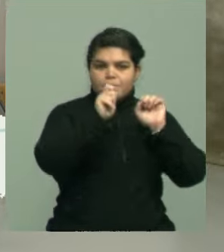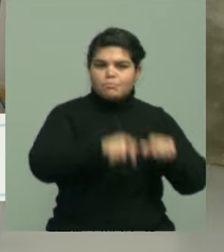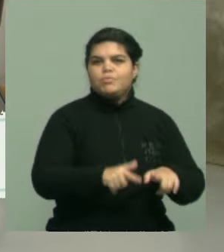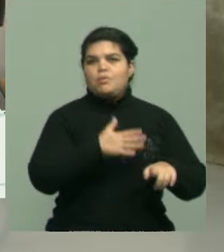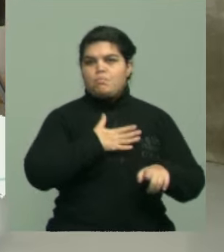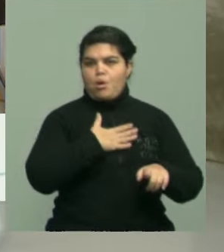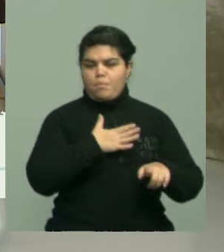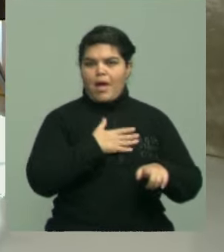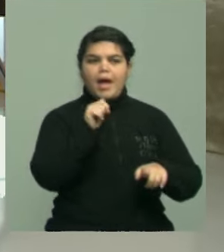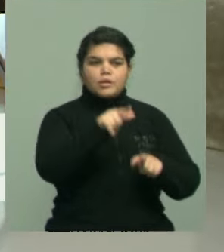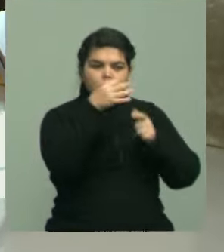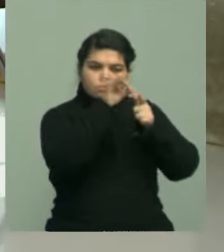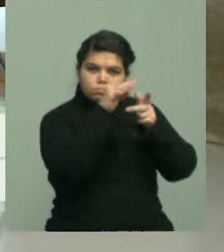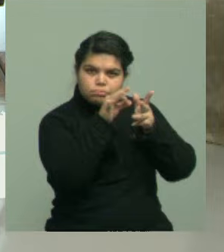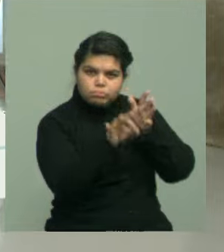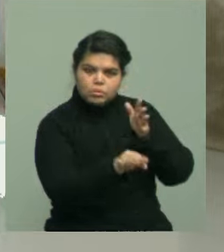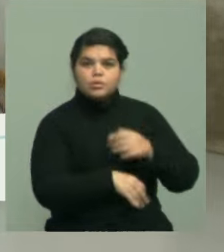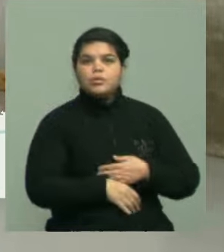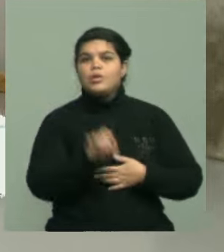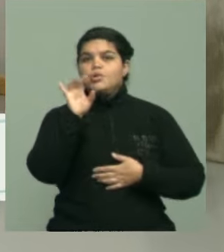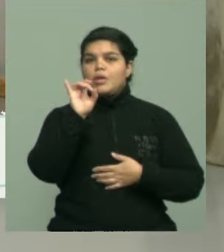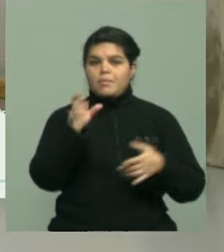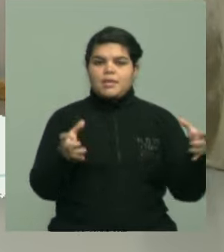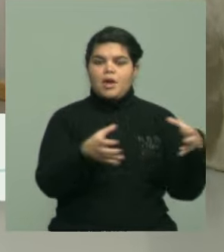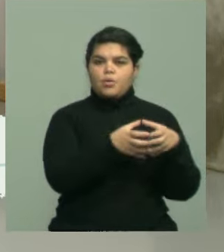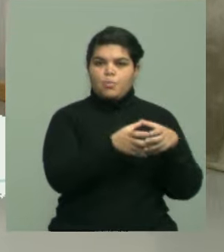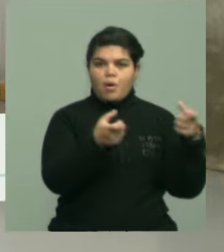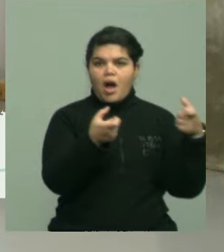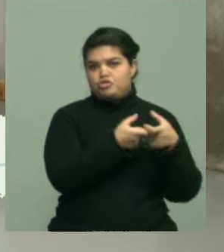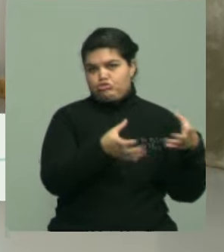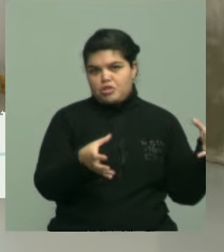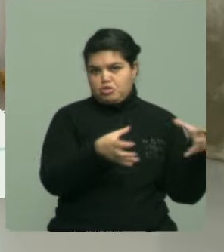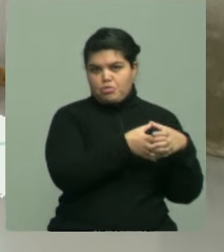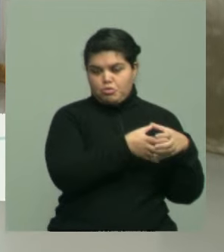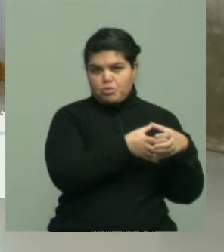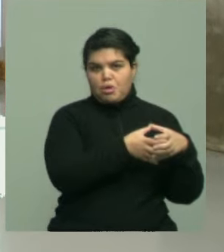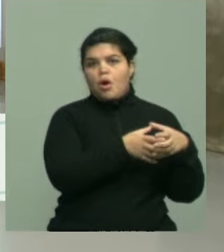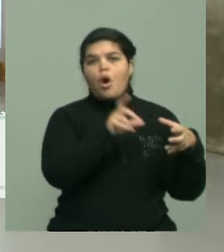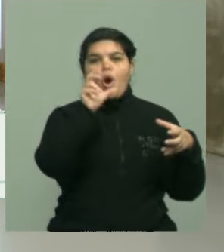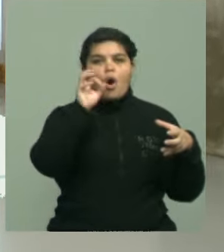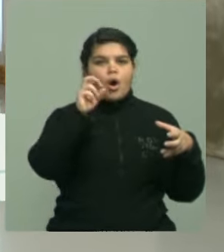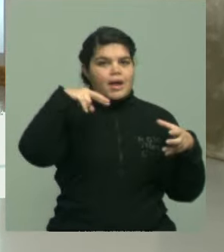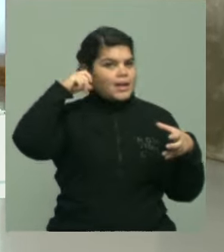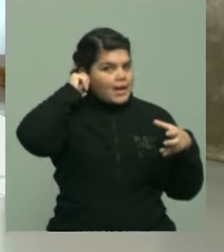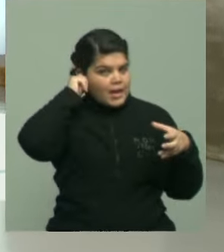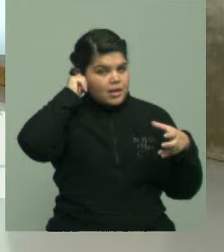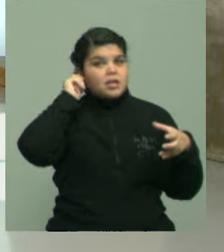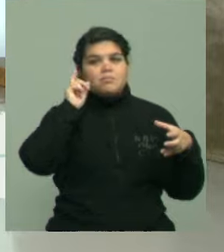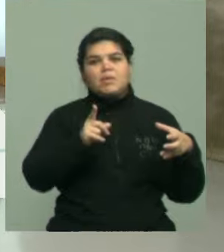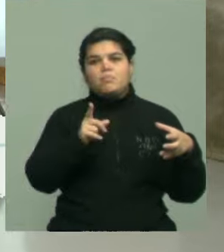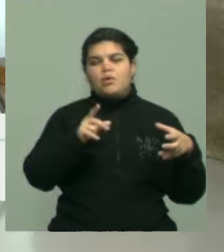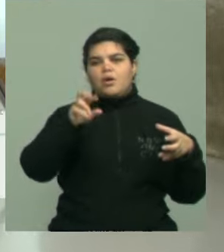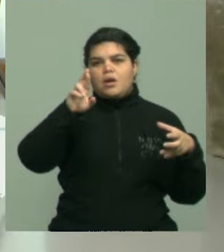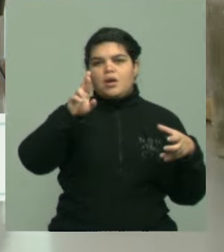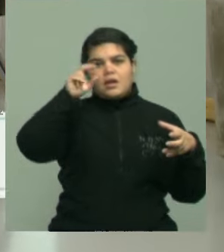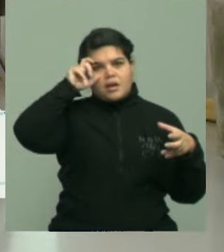de cultivadores son asociaciones civiles, ONG, de gente que se ha asociado y gente que tiene el Reprocan que le cede